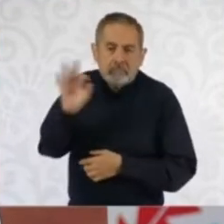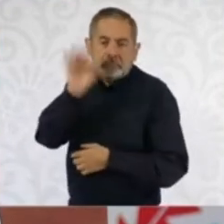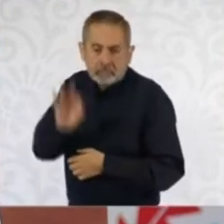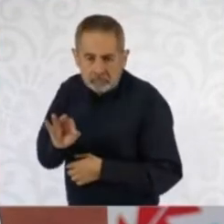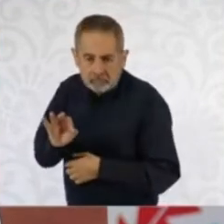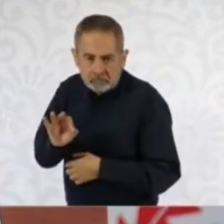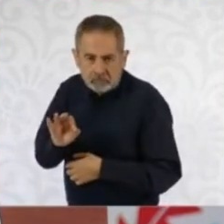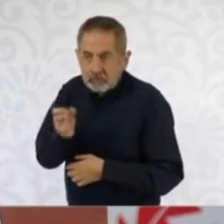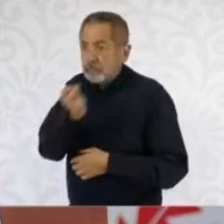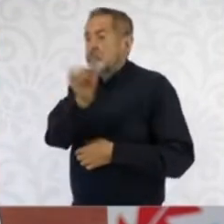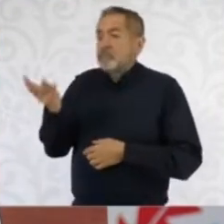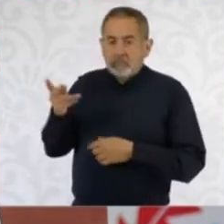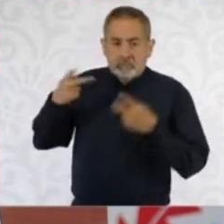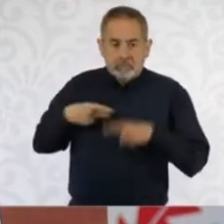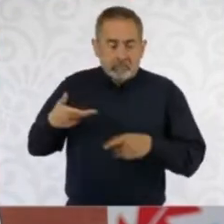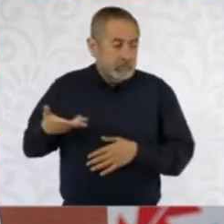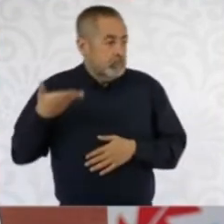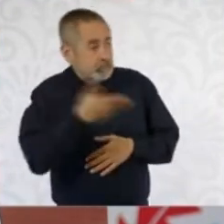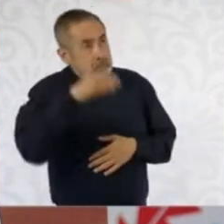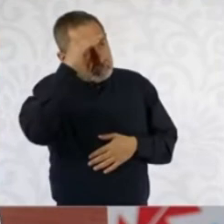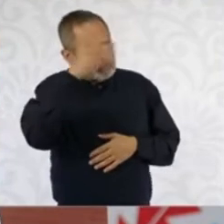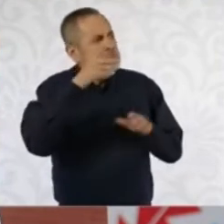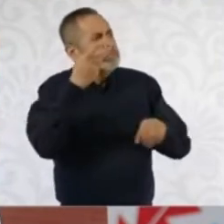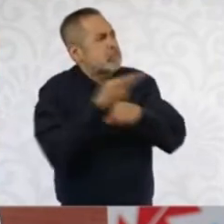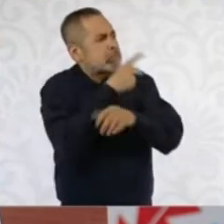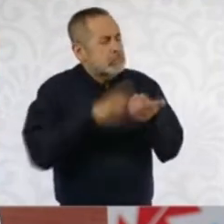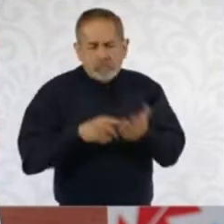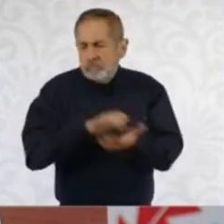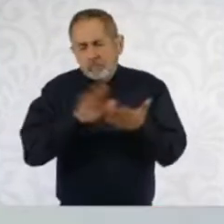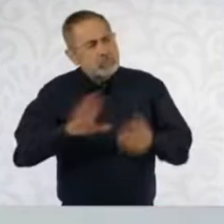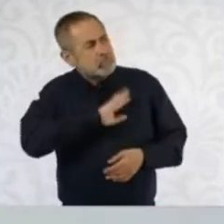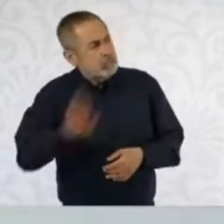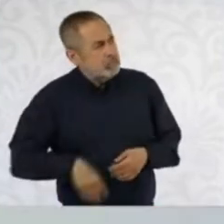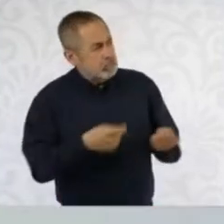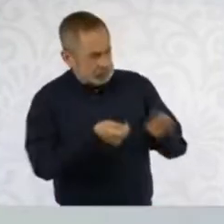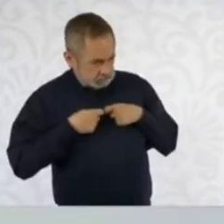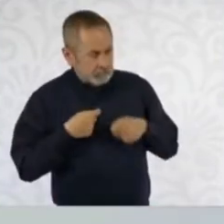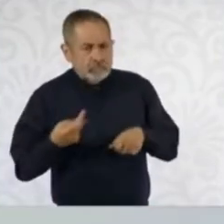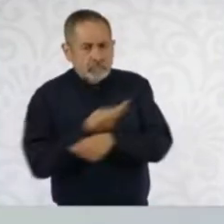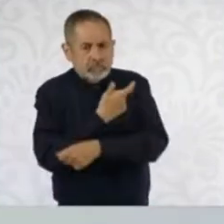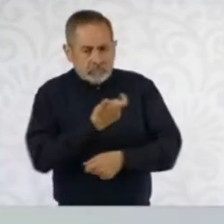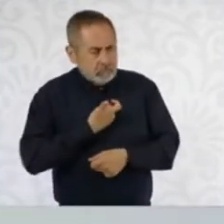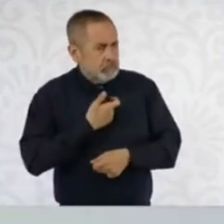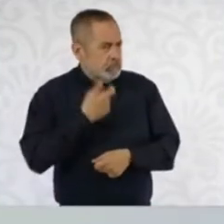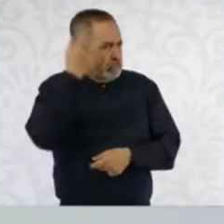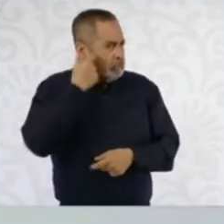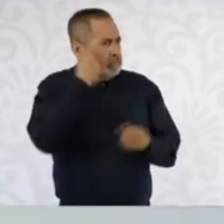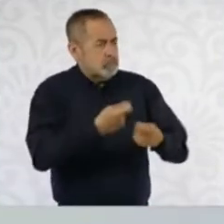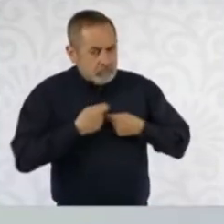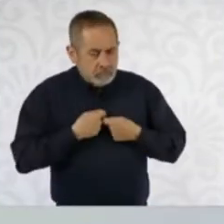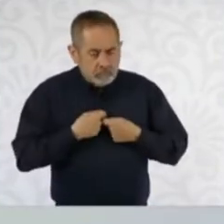quienes han pedido una pensión por viudez y que se les ha resuelto, que son cerca de 2.500 personas,